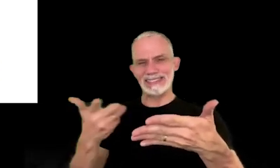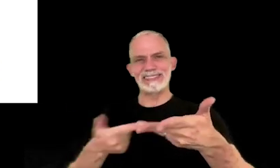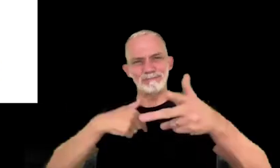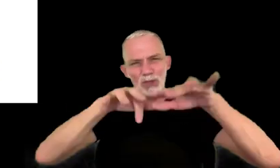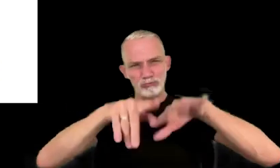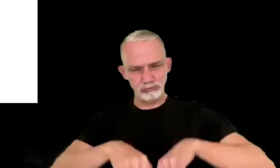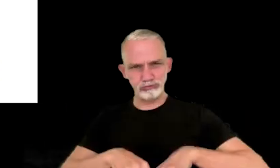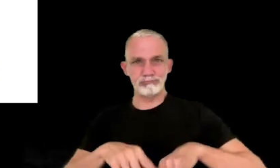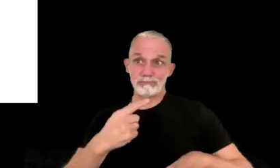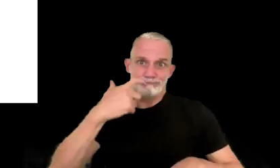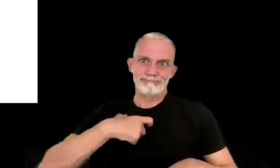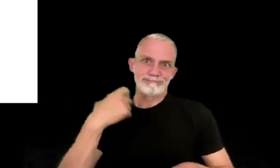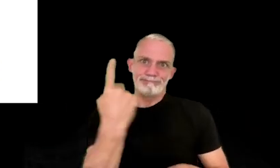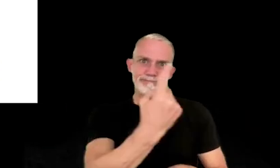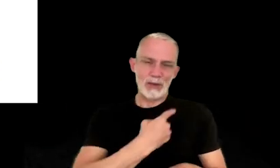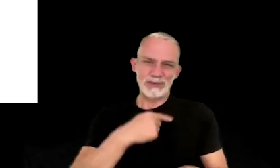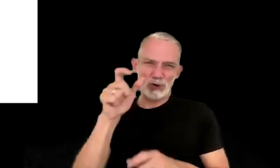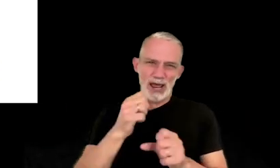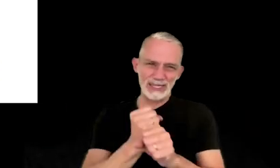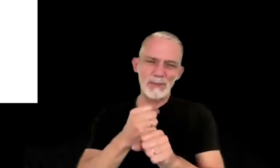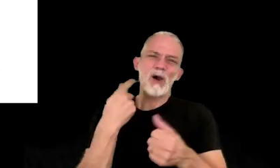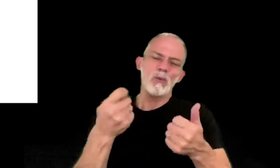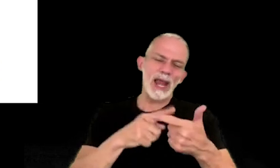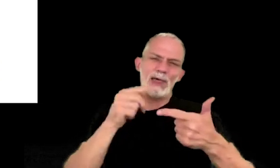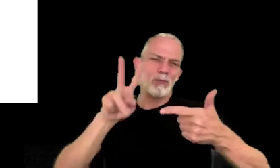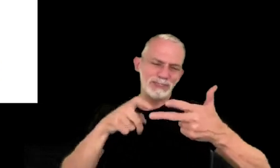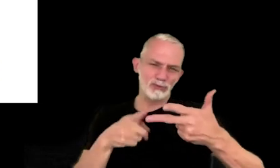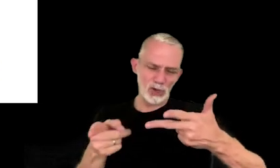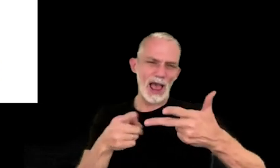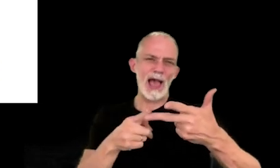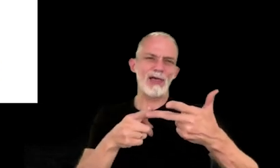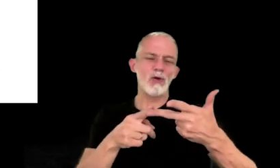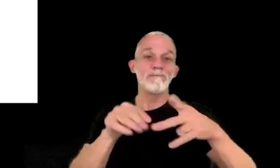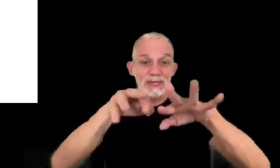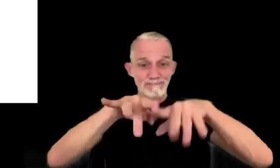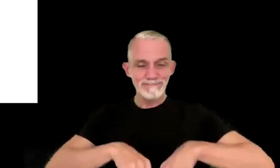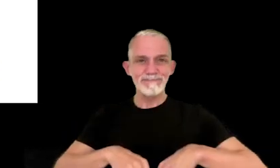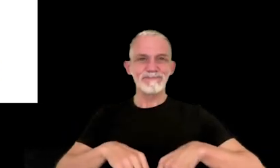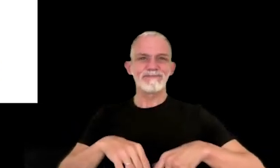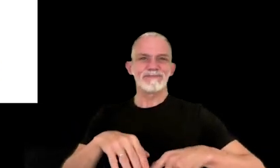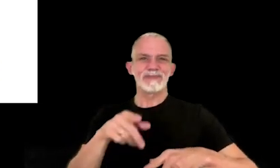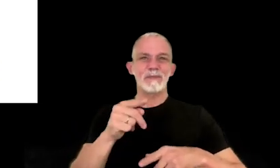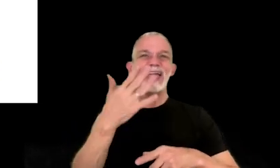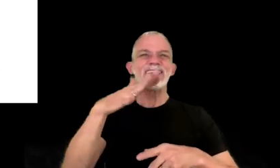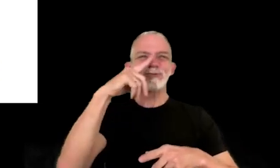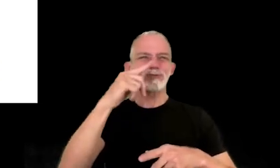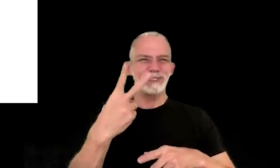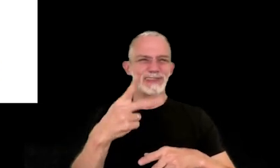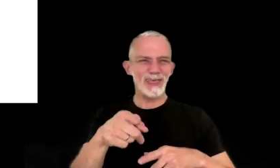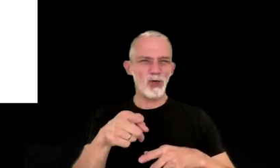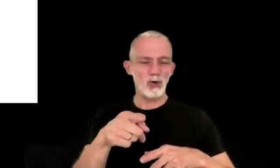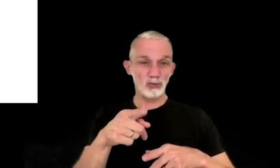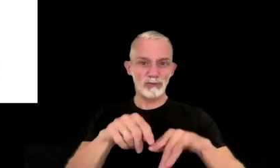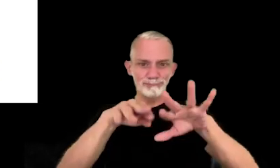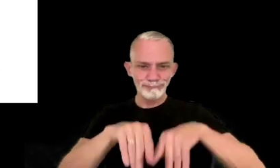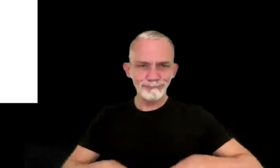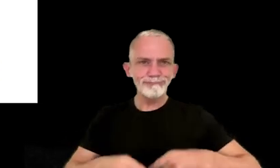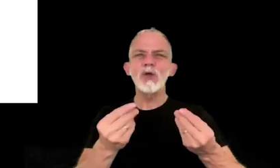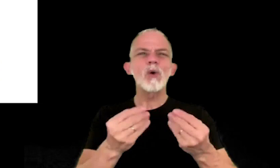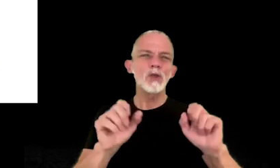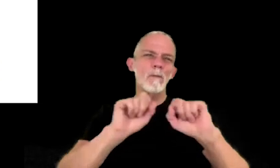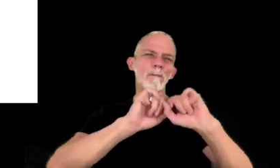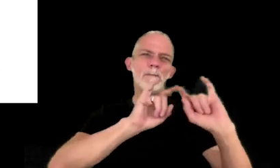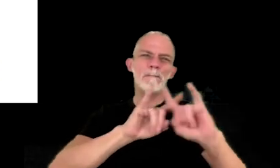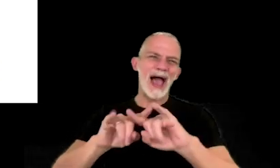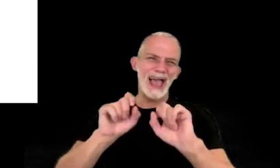este caso, el trabajador jubilado o pensionado, a través de esta declaración jurada que se presenta a través de la página